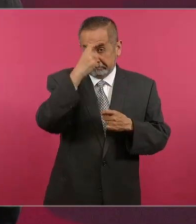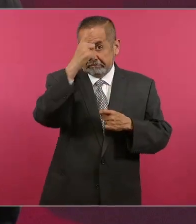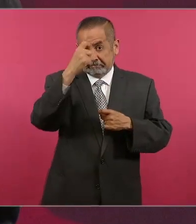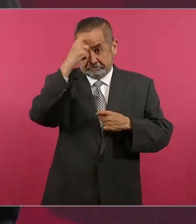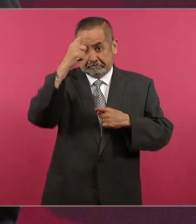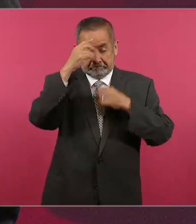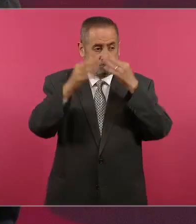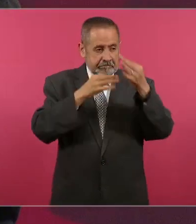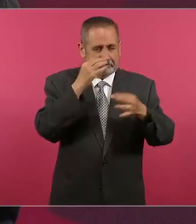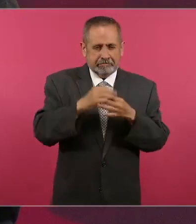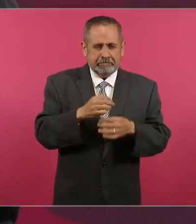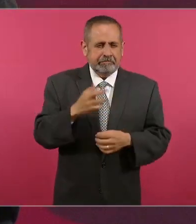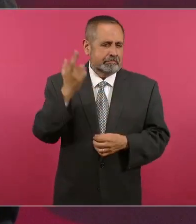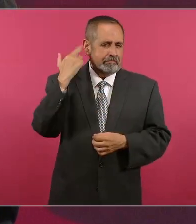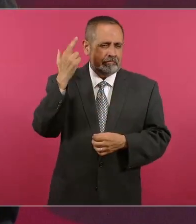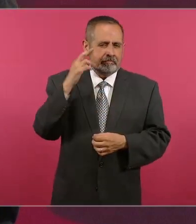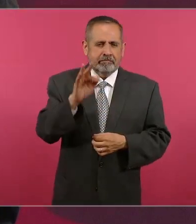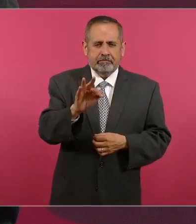en Radio Fórmula.